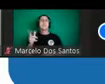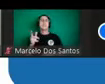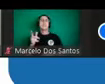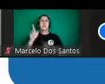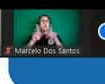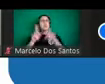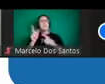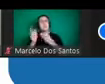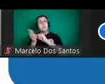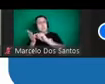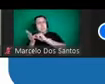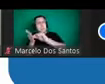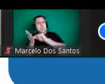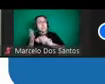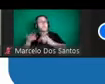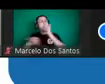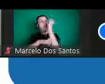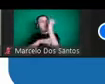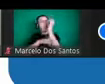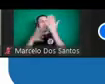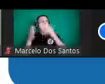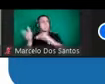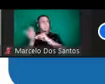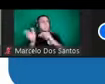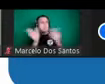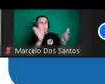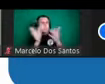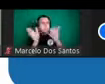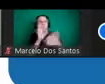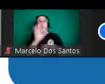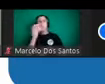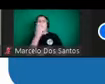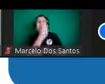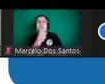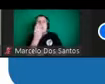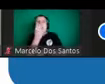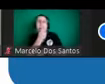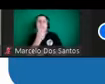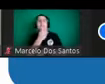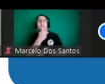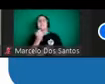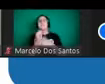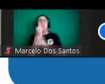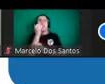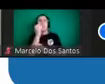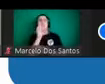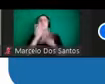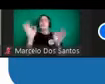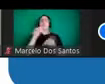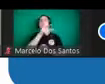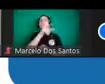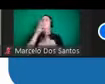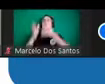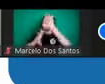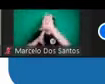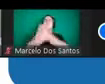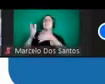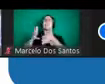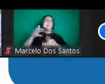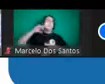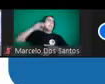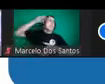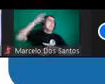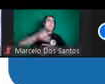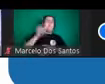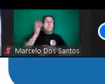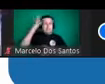escribiendo básicamente o leyendo los labios, o con señas naturales de repente con las que puedan comunicarse